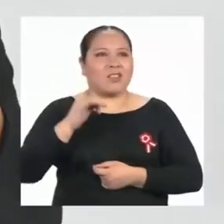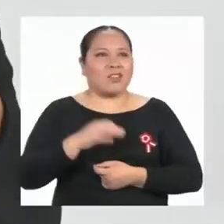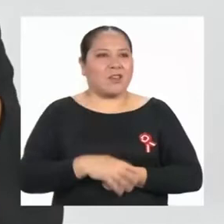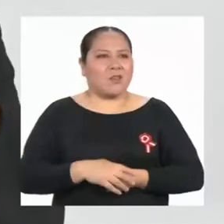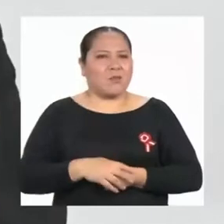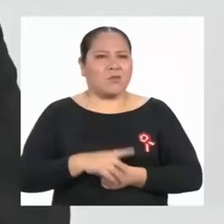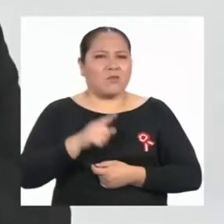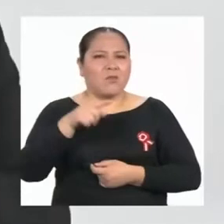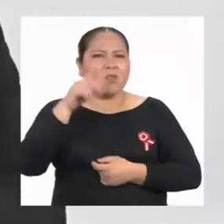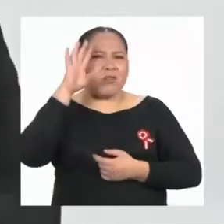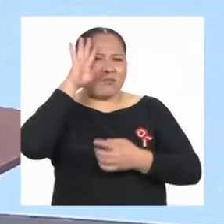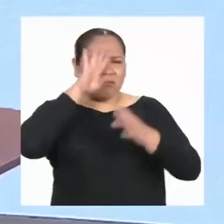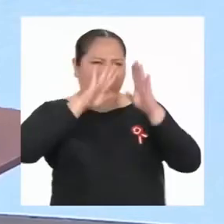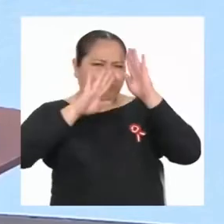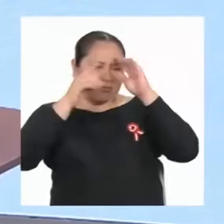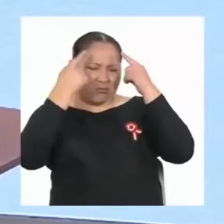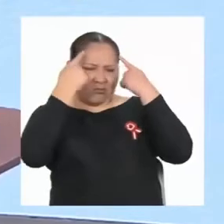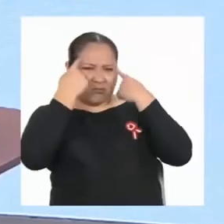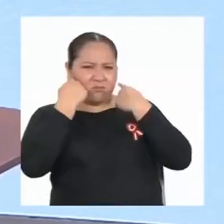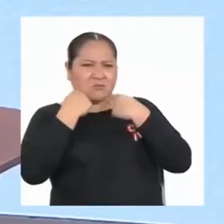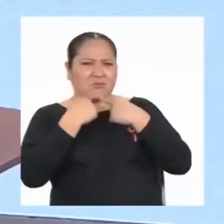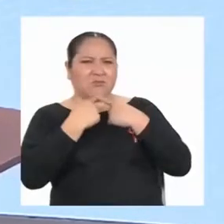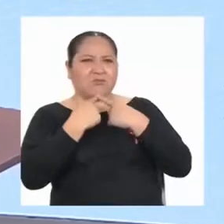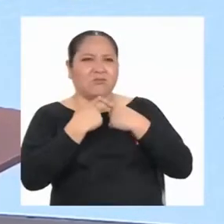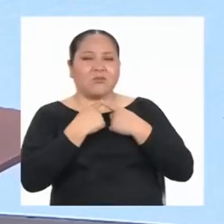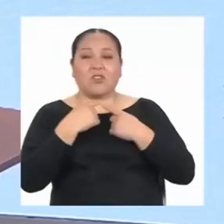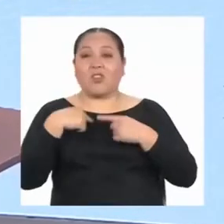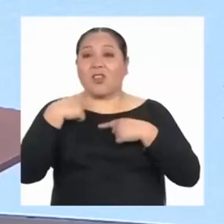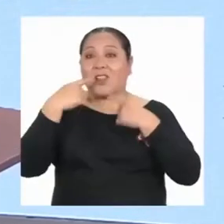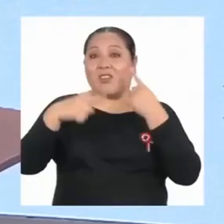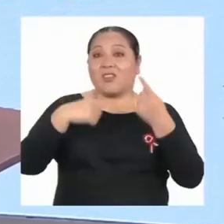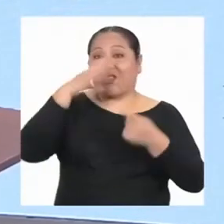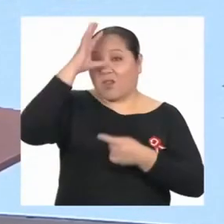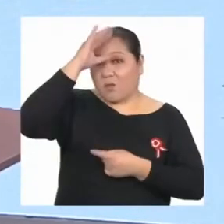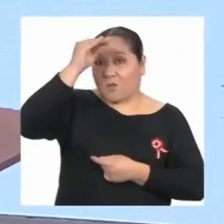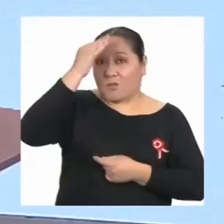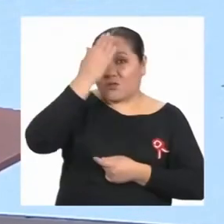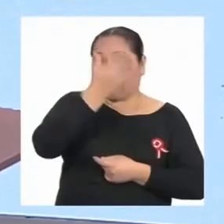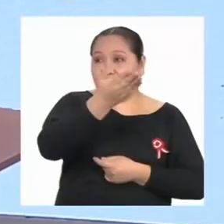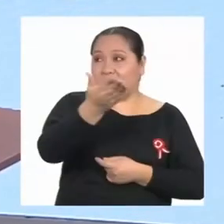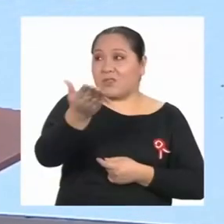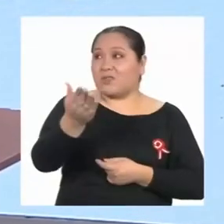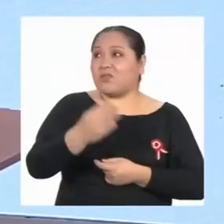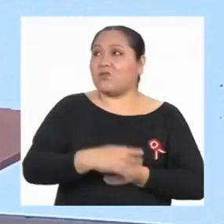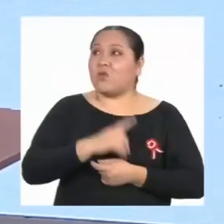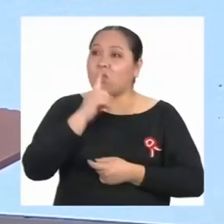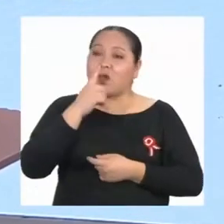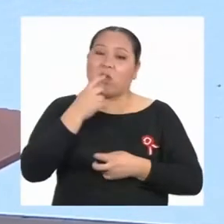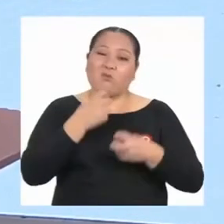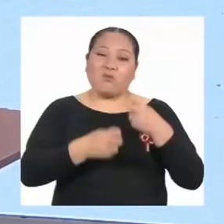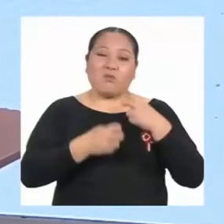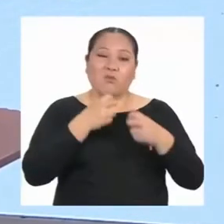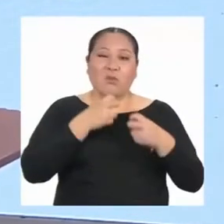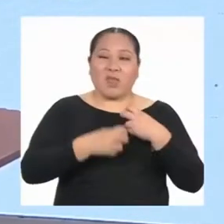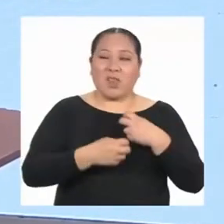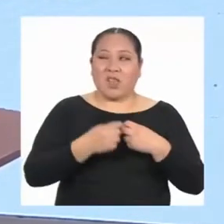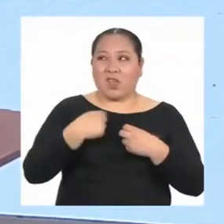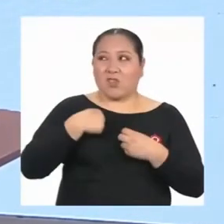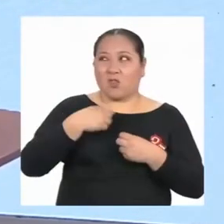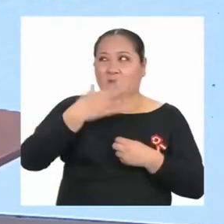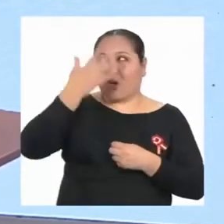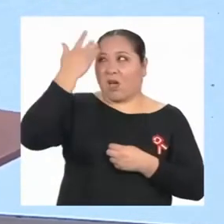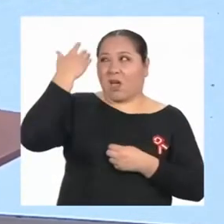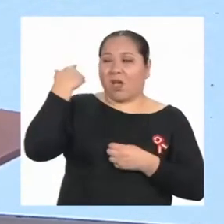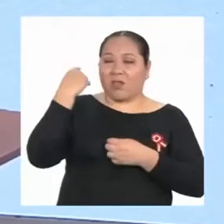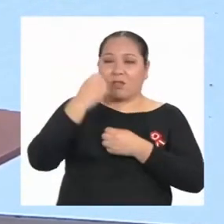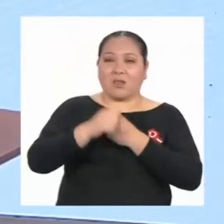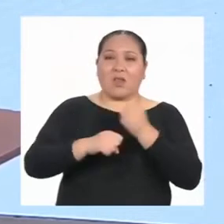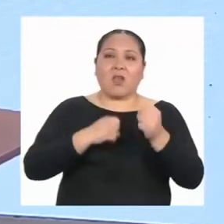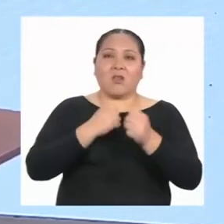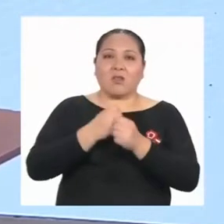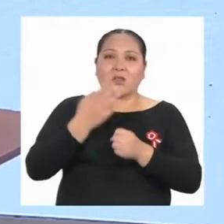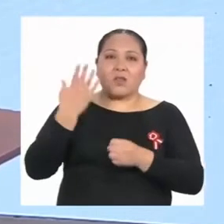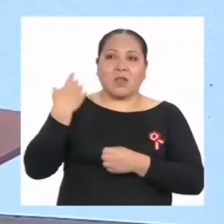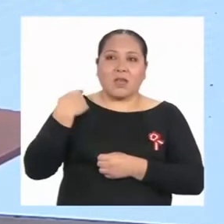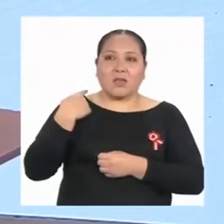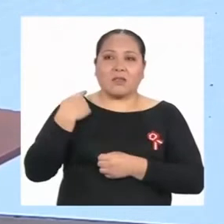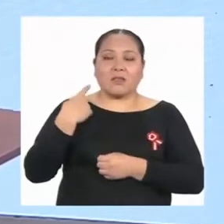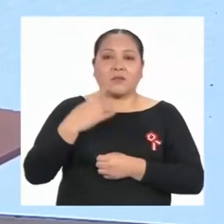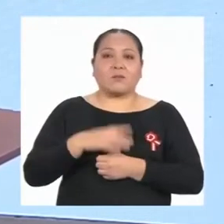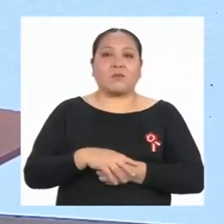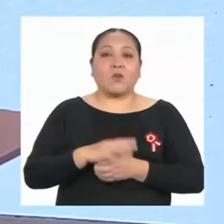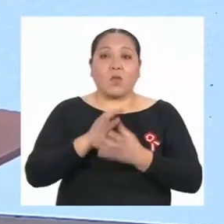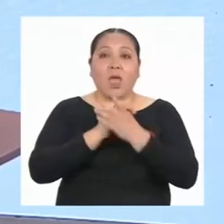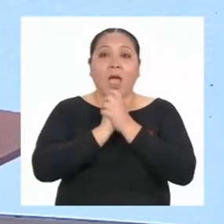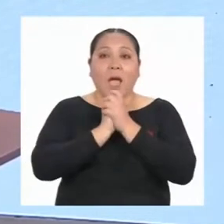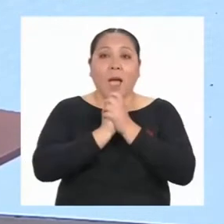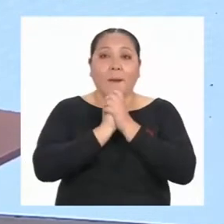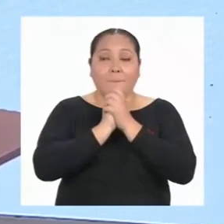gesto de preocupación? Les contaba a las chicas y chicos sobre una pelea que tuve hace unos años con un amigo que iba a otro